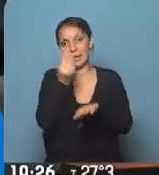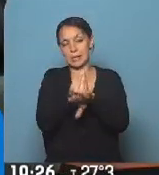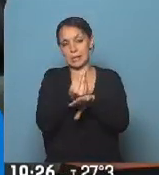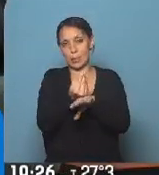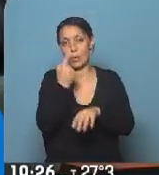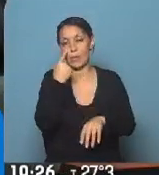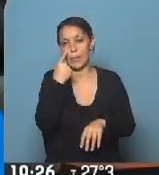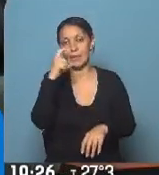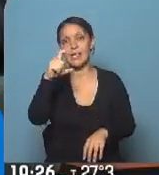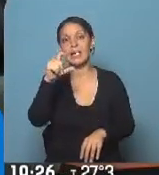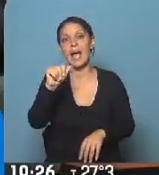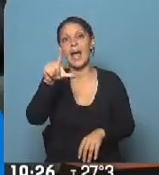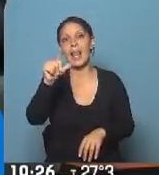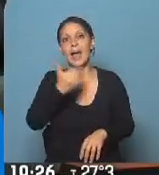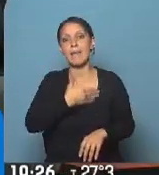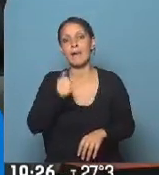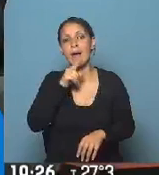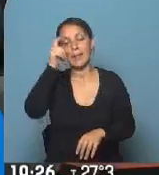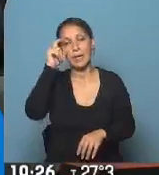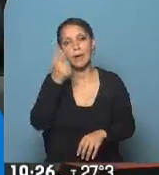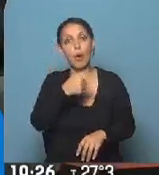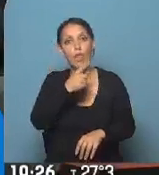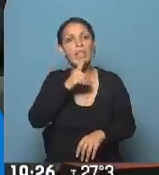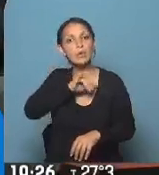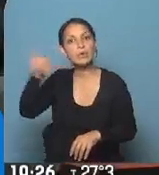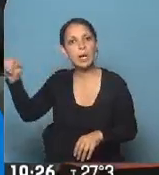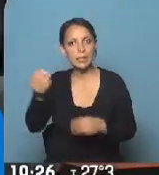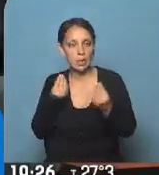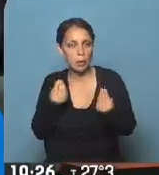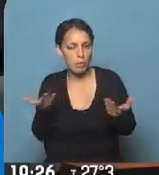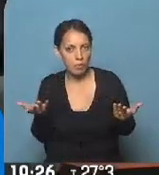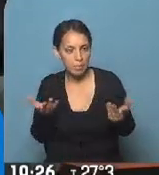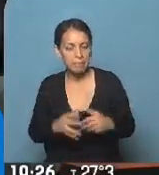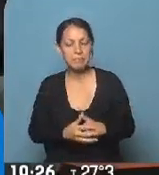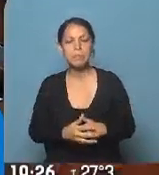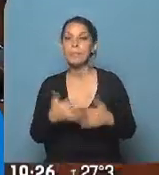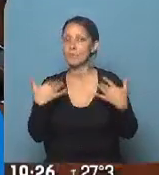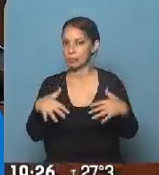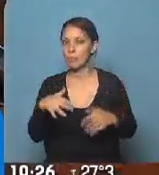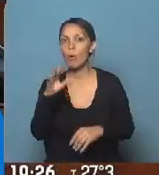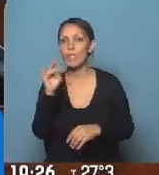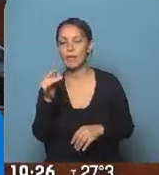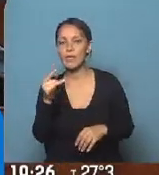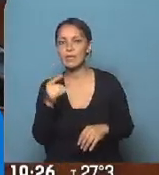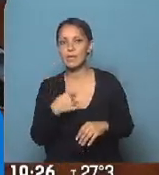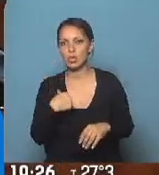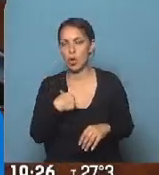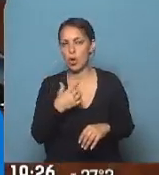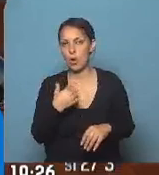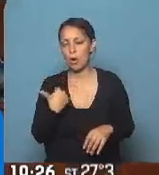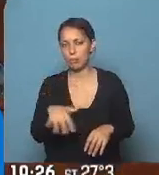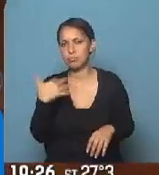¿cómo fue denunciar cuando los Kirchner estaban en pleno poder? Bueno, fue muy difícil, por supuesto. Yo la pasé muy